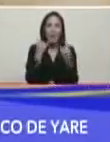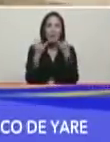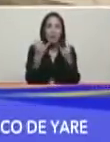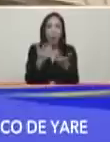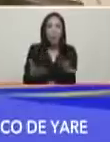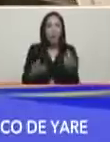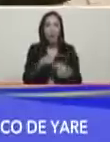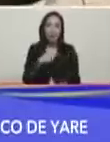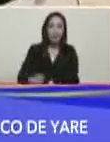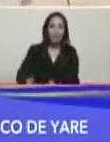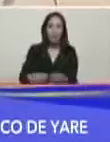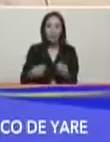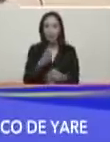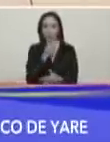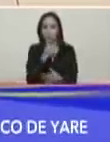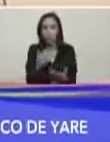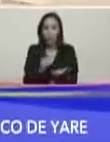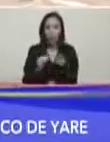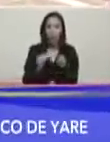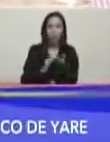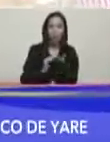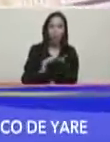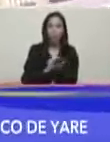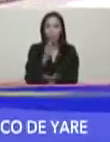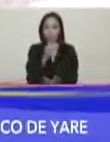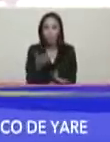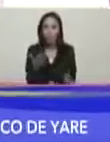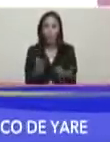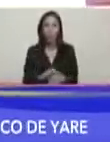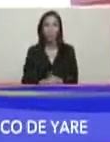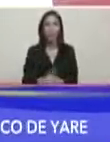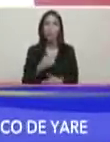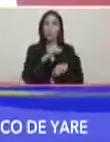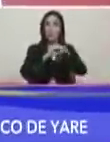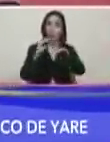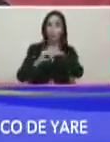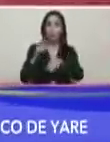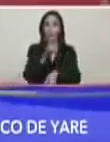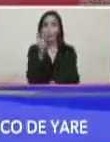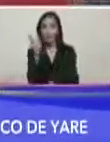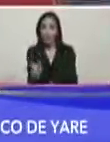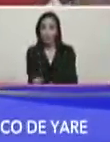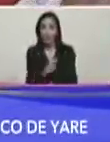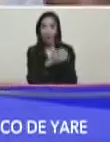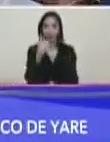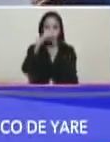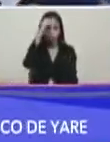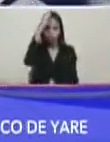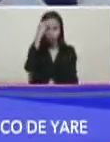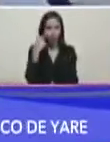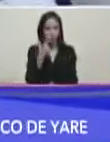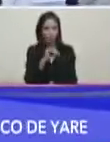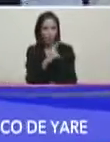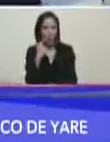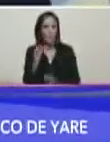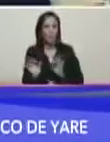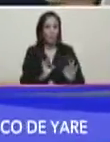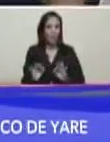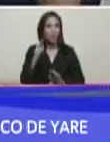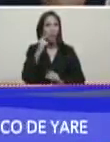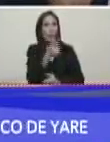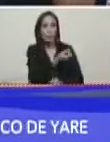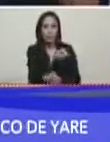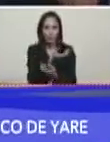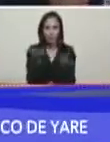resolver la situación, ¿sí? Lo que te dice, y yo siempre le insisto a los venezolanos, tenemos el conocimiento, la preparación, los